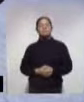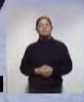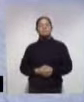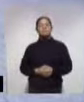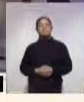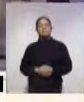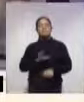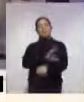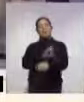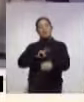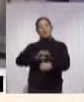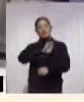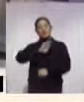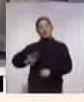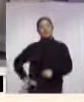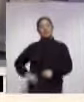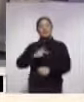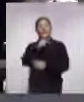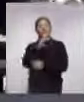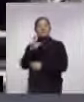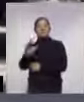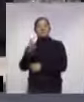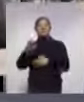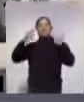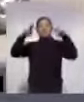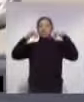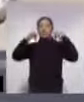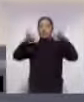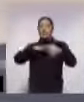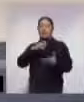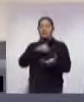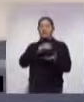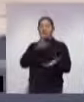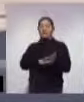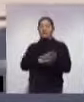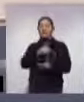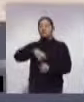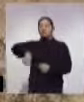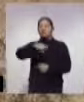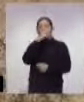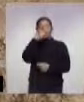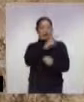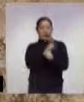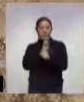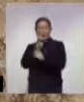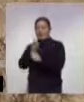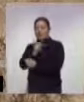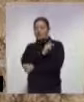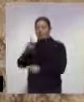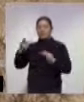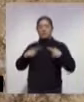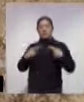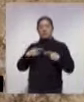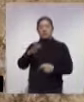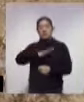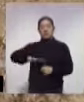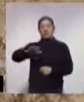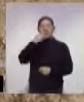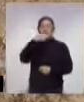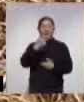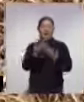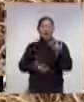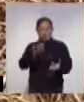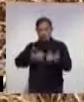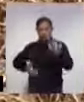La Coordinación Municipal de Protección Civil de Huamantla implementó un operativo especial para exhortar a productores de esta región realicen quemas